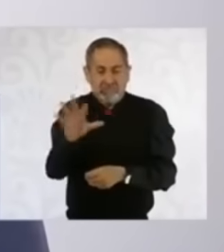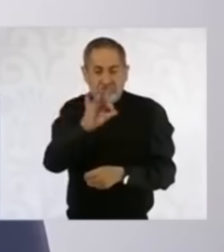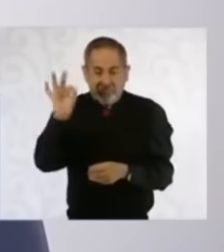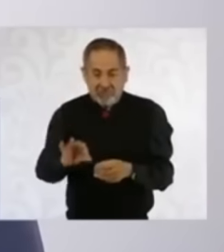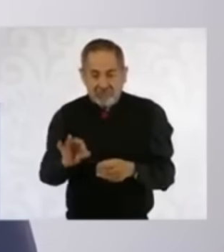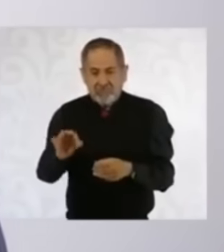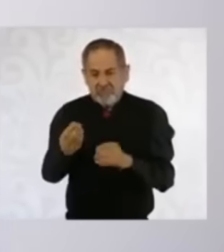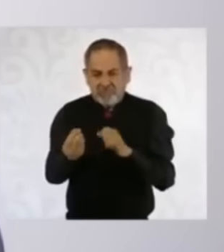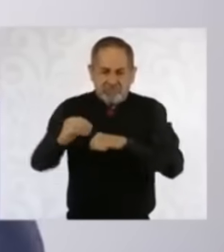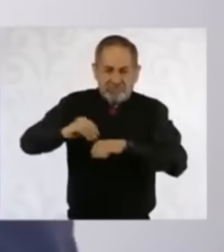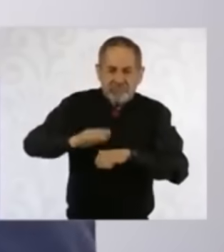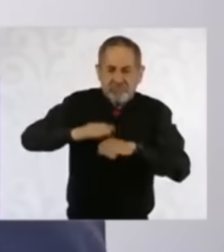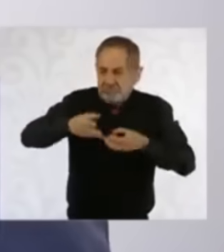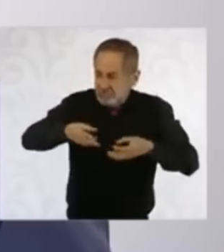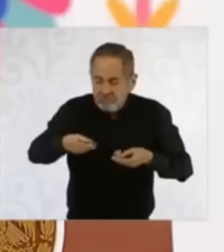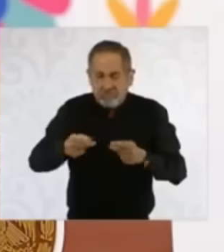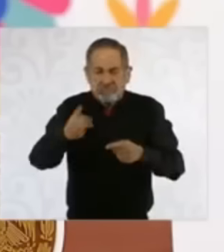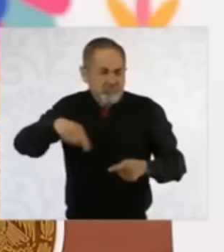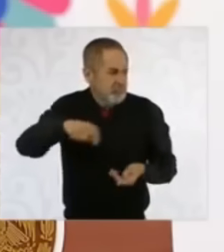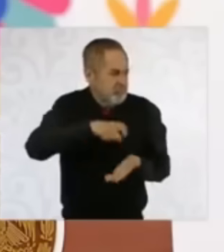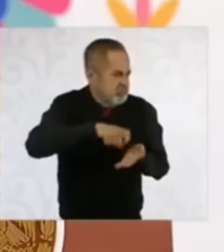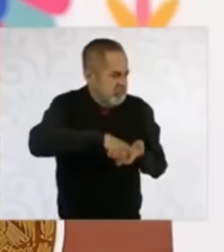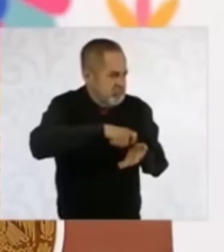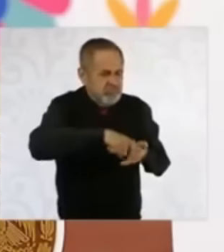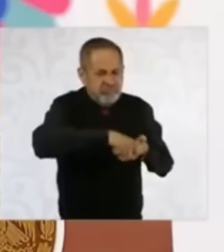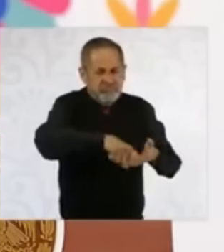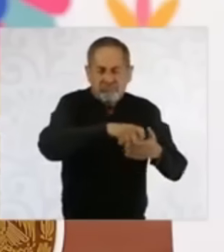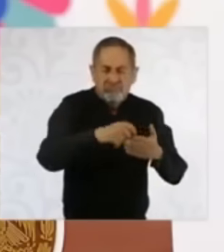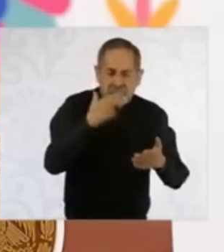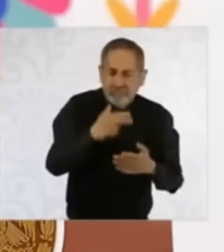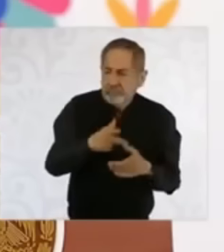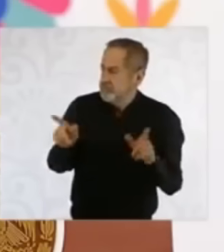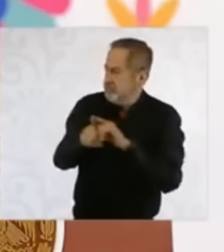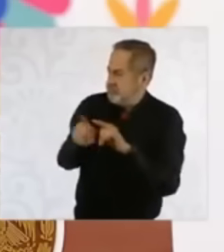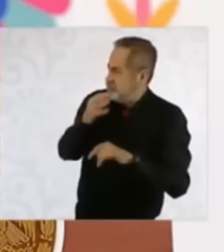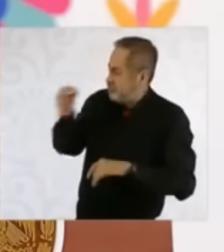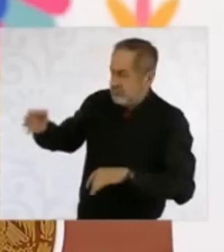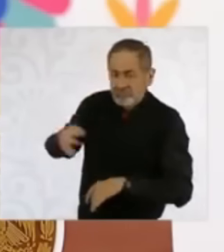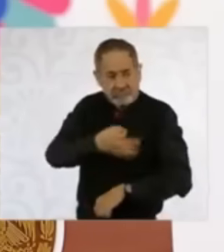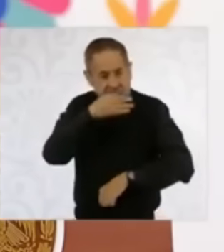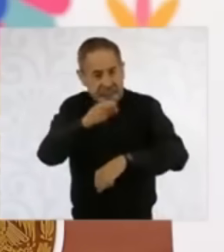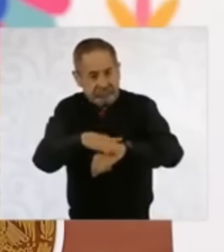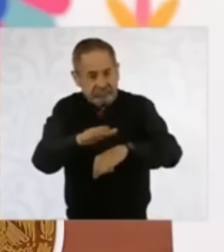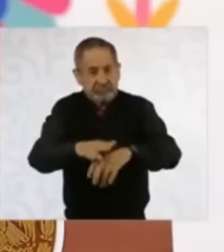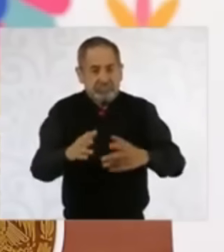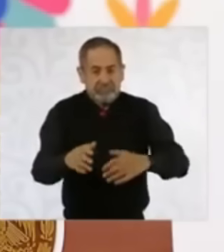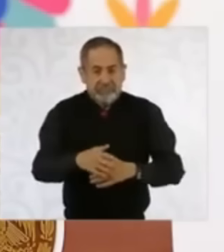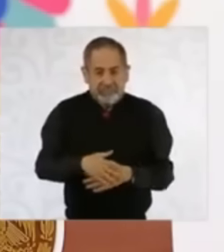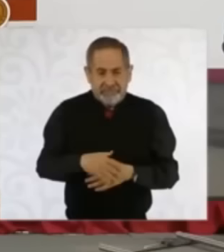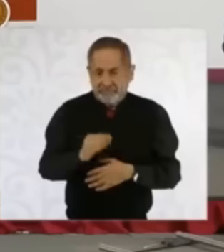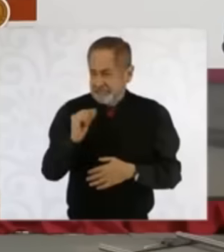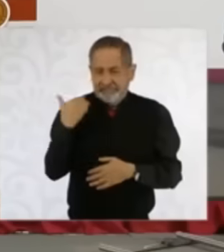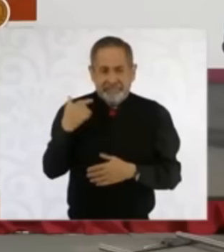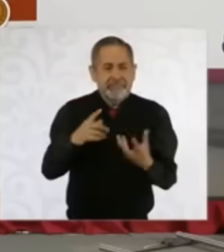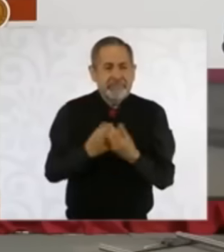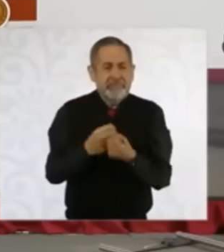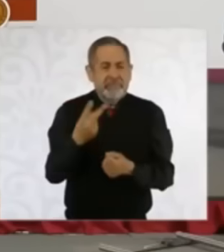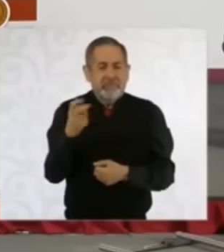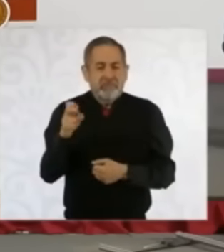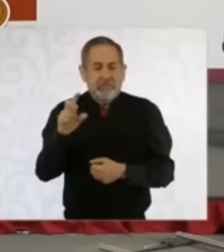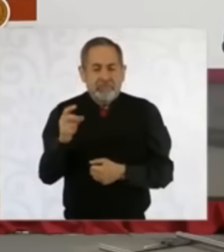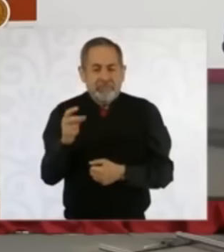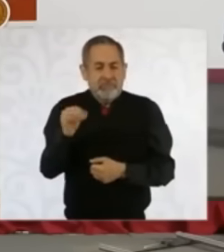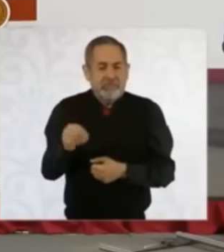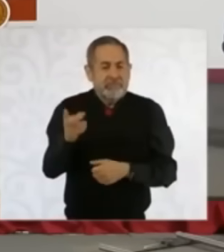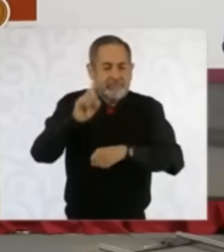importante este buen fin no sería lo que es sin el esfuerzo y dedicación de millones de mexicanos desde los pequeños comerciantes que se levantan